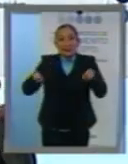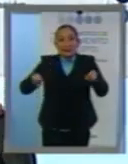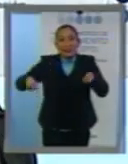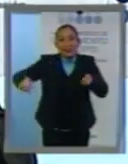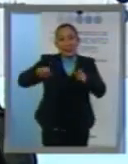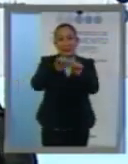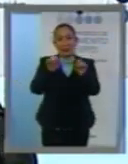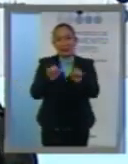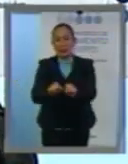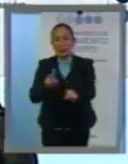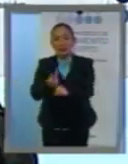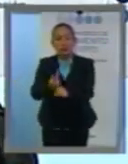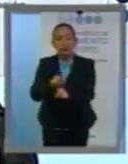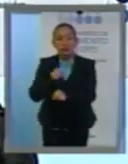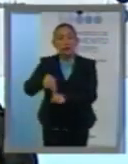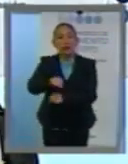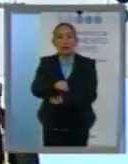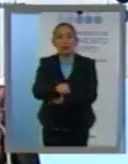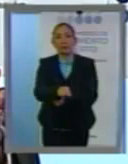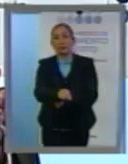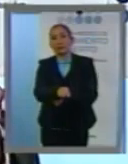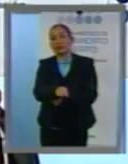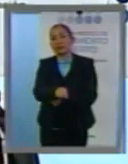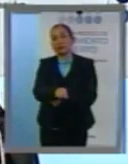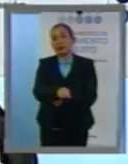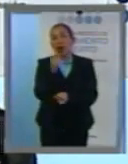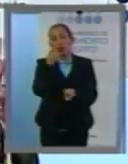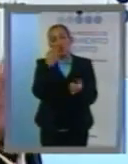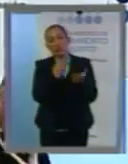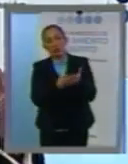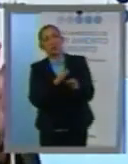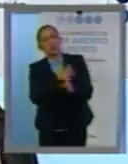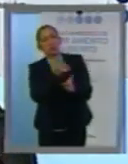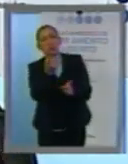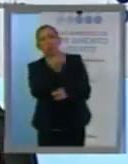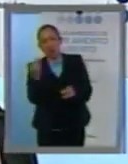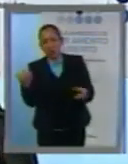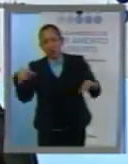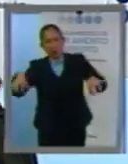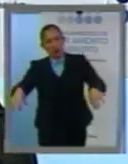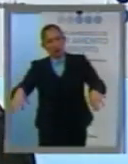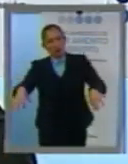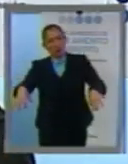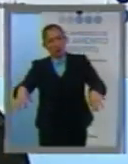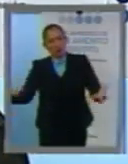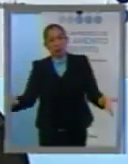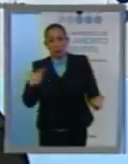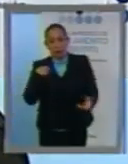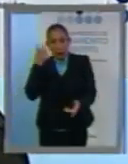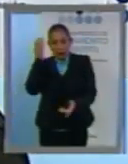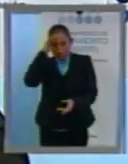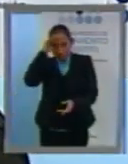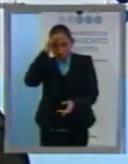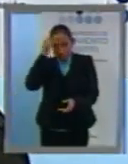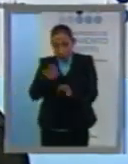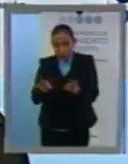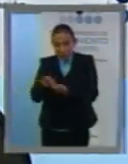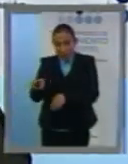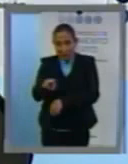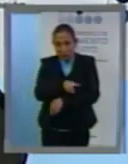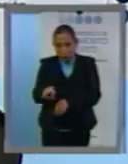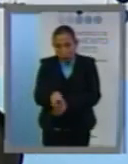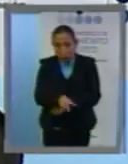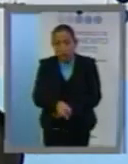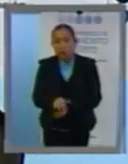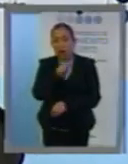este Sistema Nacional de Fiscalización. Algunos han criticado que por qué dos cabezas. Hay una razón lógica de coordinación. La